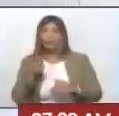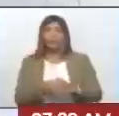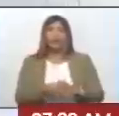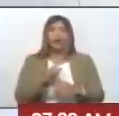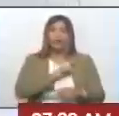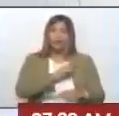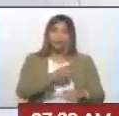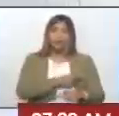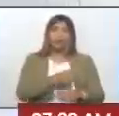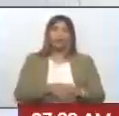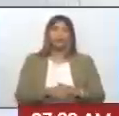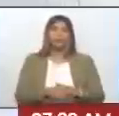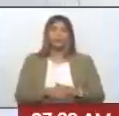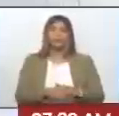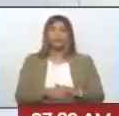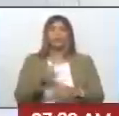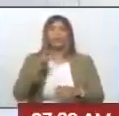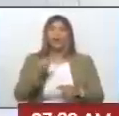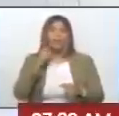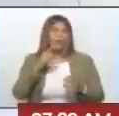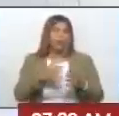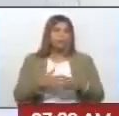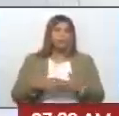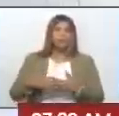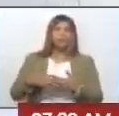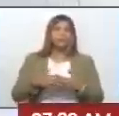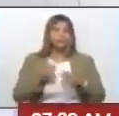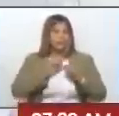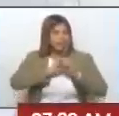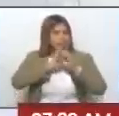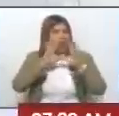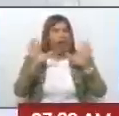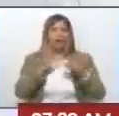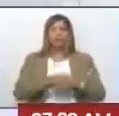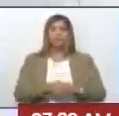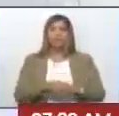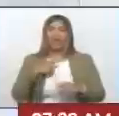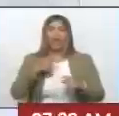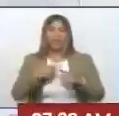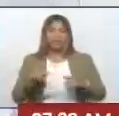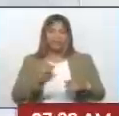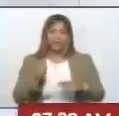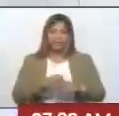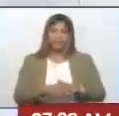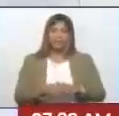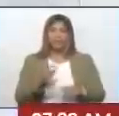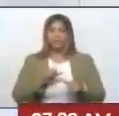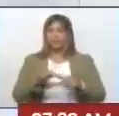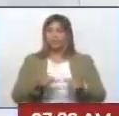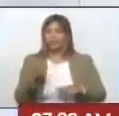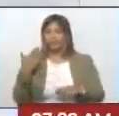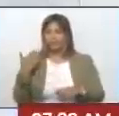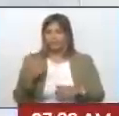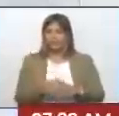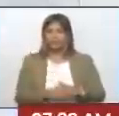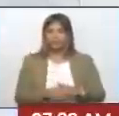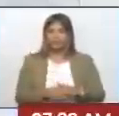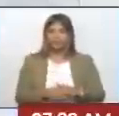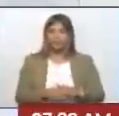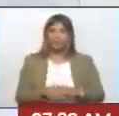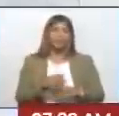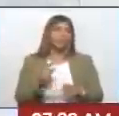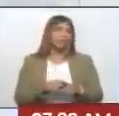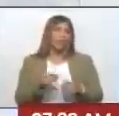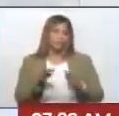poder, la visión imperial es sumamente clara. No es distinta al siglo pasado, quizás con